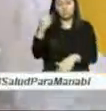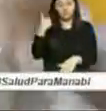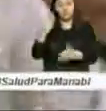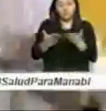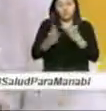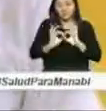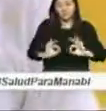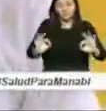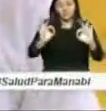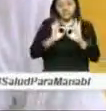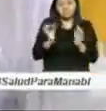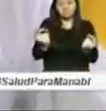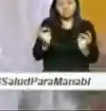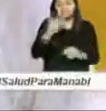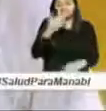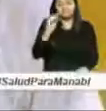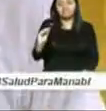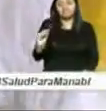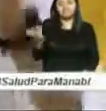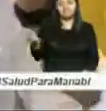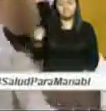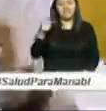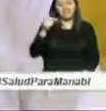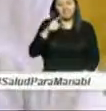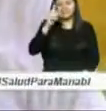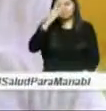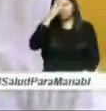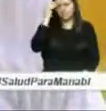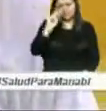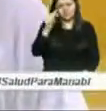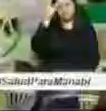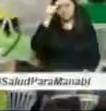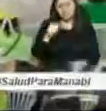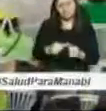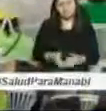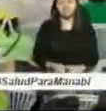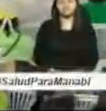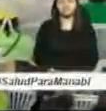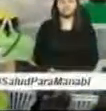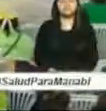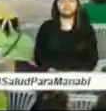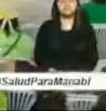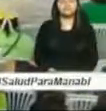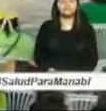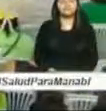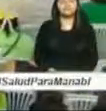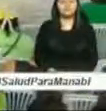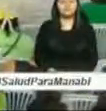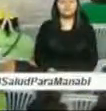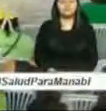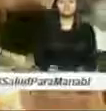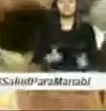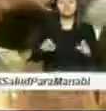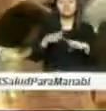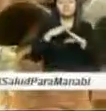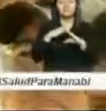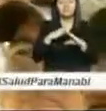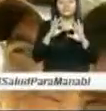servicios, no salían a ningún lado. Ese era el viejo país. Prohibido olvidar, compatriotas y jóvenes, a defender lo